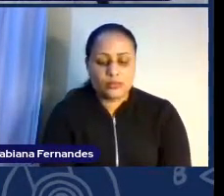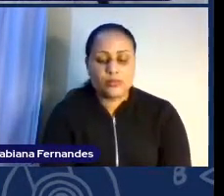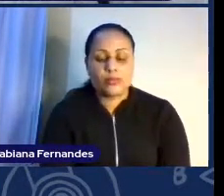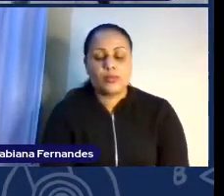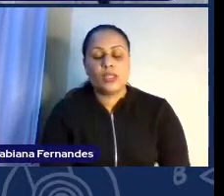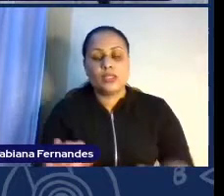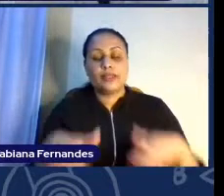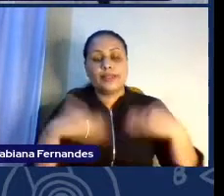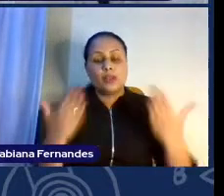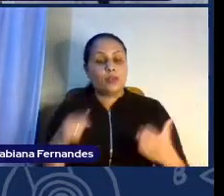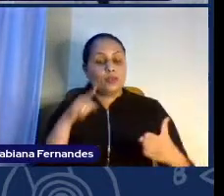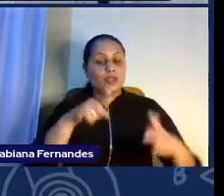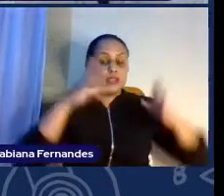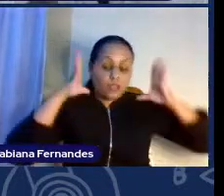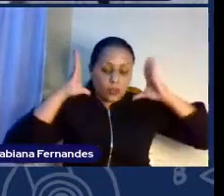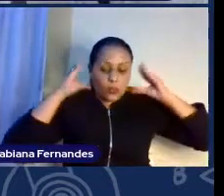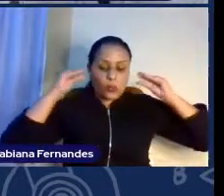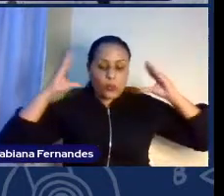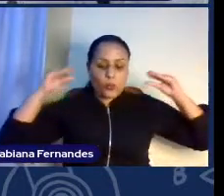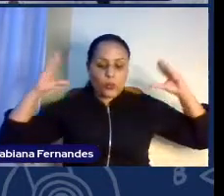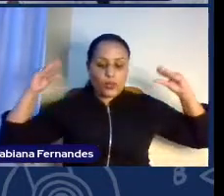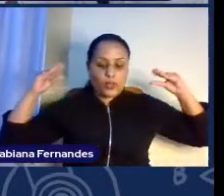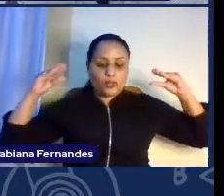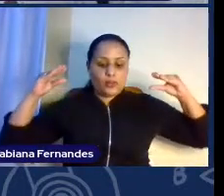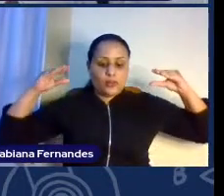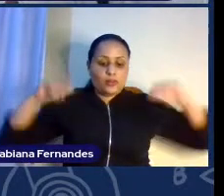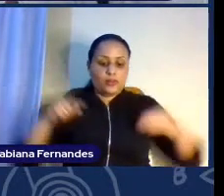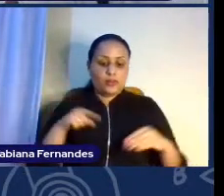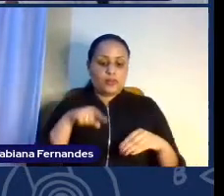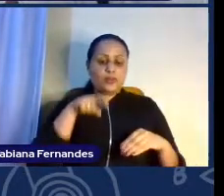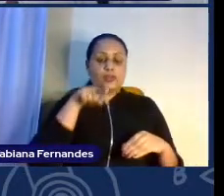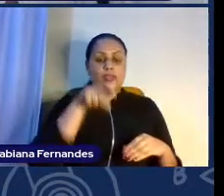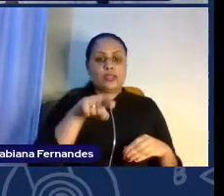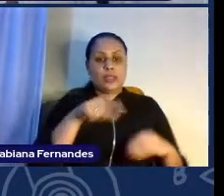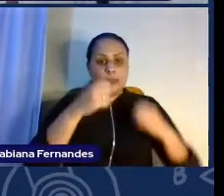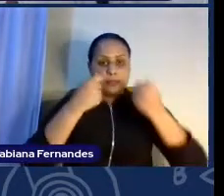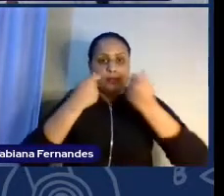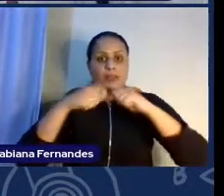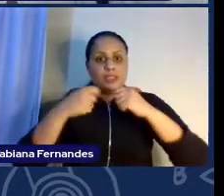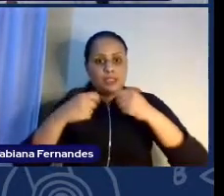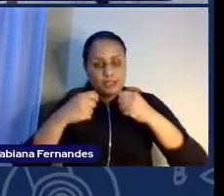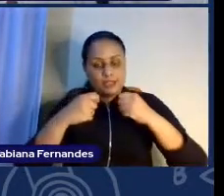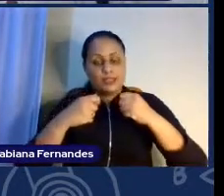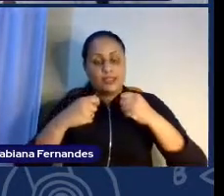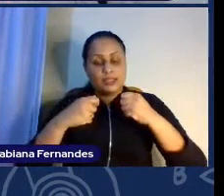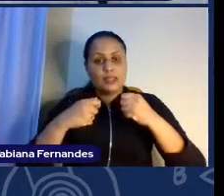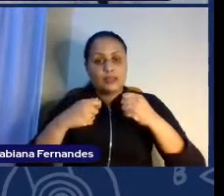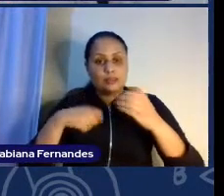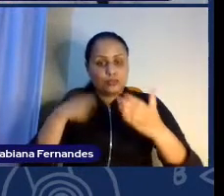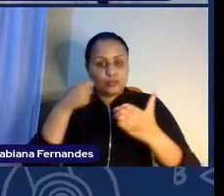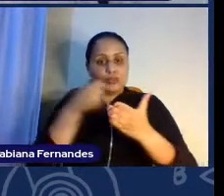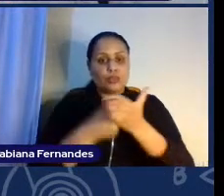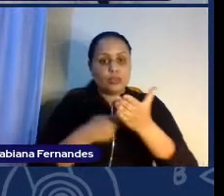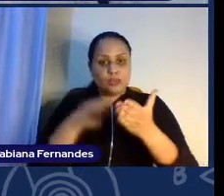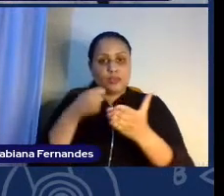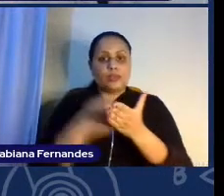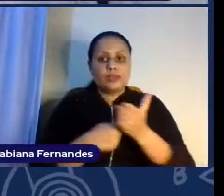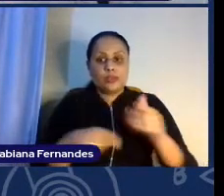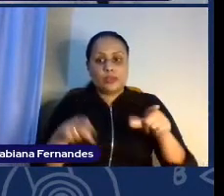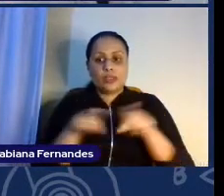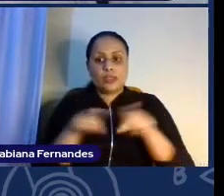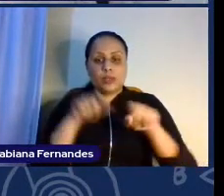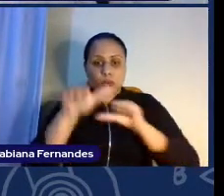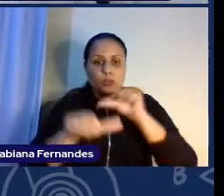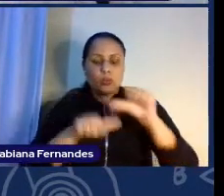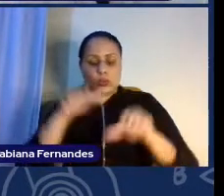les permiten que tengan acceso a ese tipo de pantallas y alteran su sueño. Así que